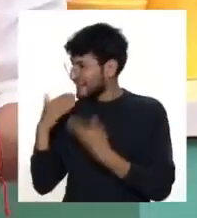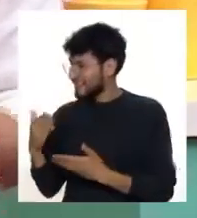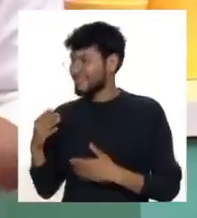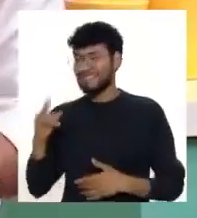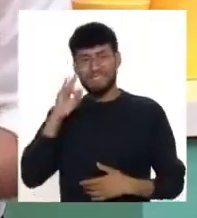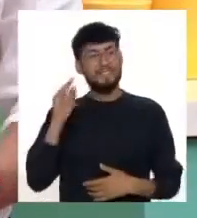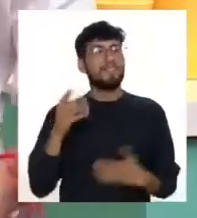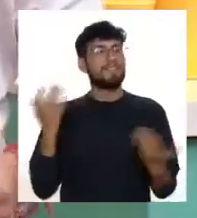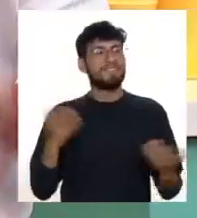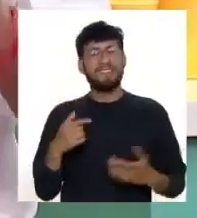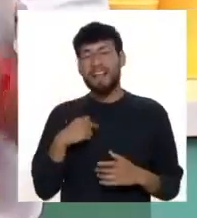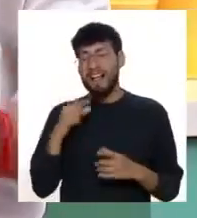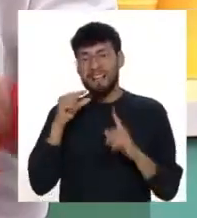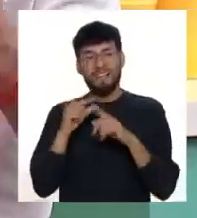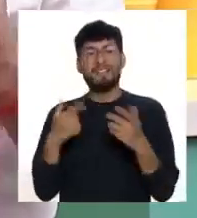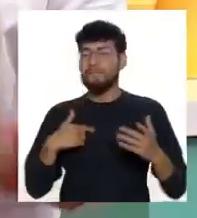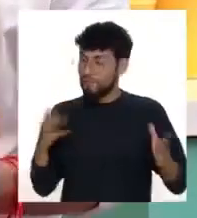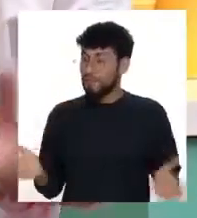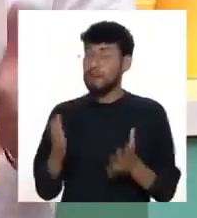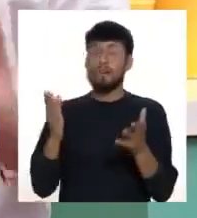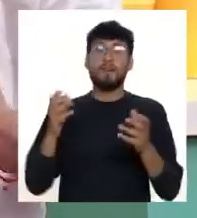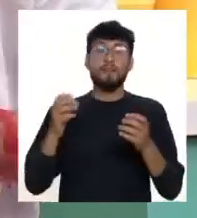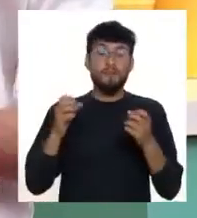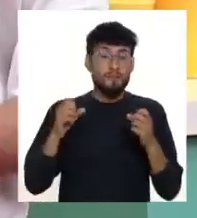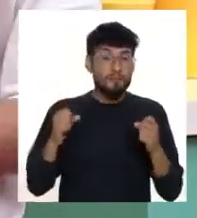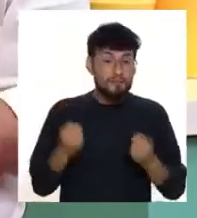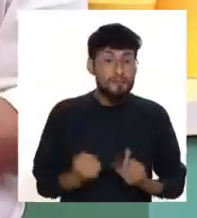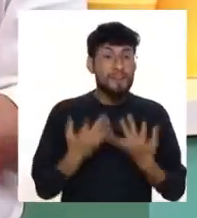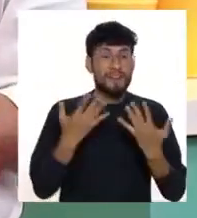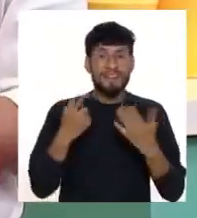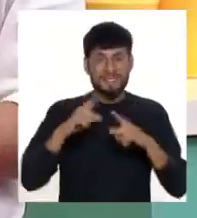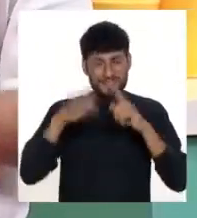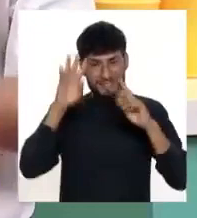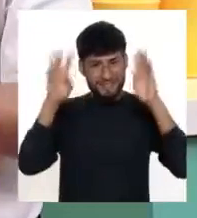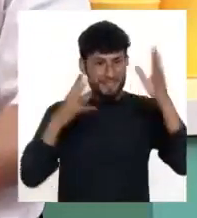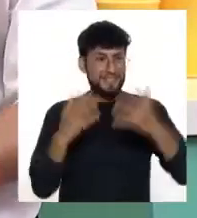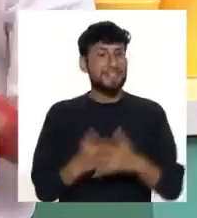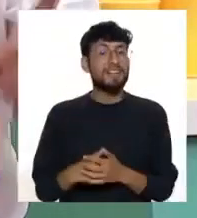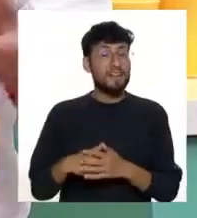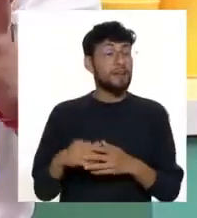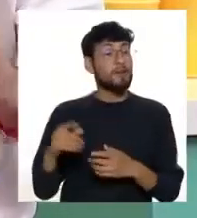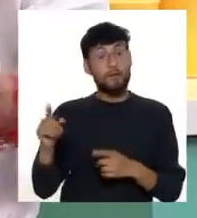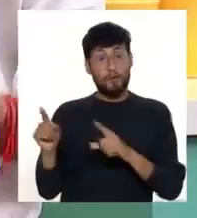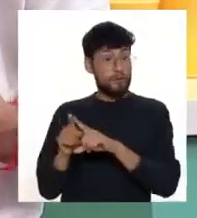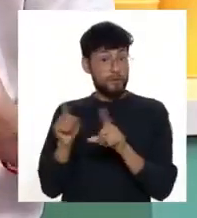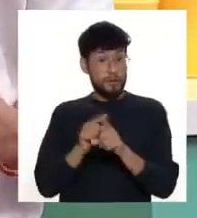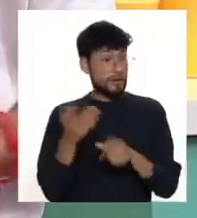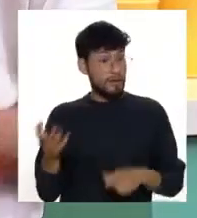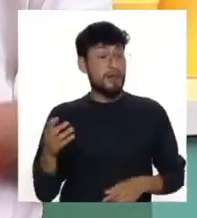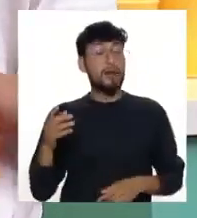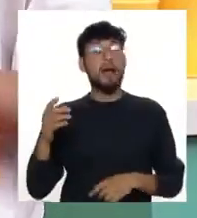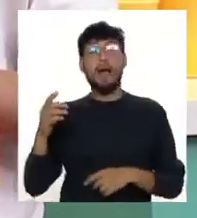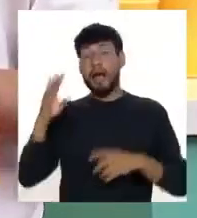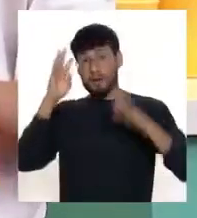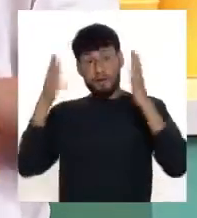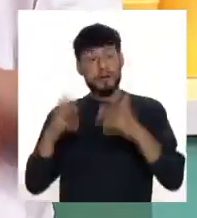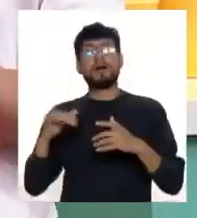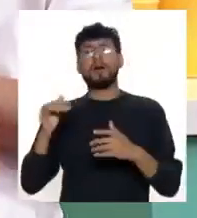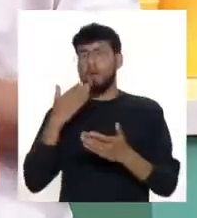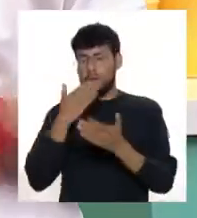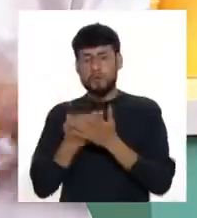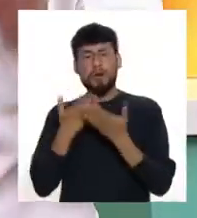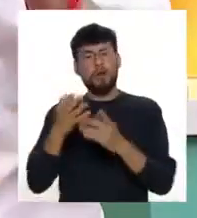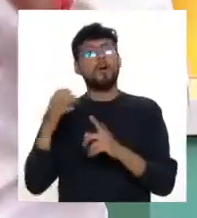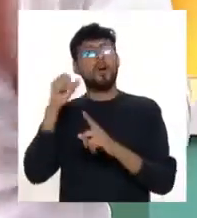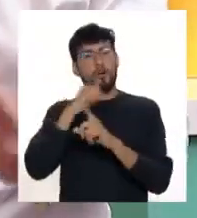uchil la palabra no su men salía motivar incentivar a estos emprendedores que además no solamente son emprendedores le hacen un bien